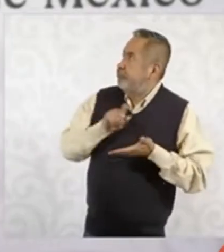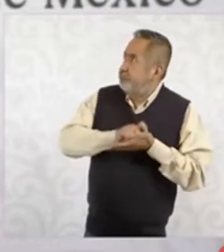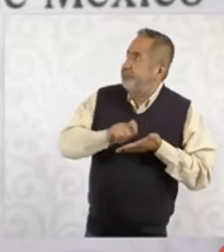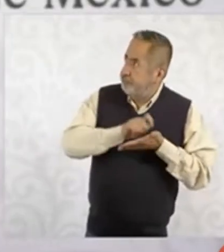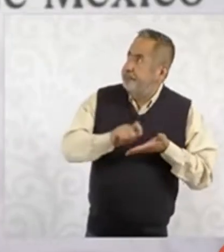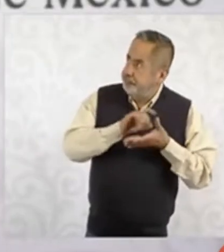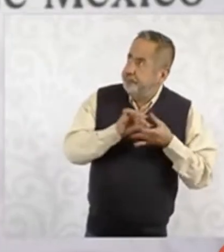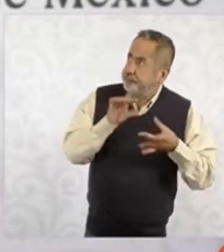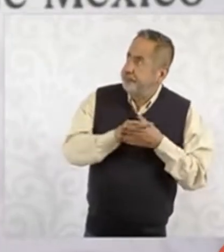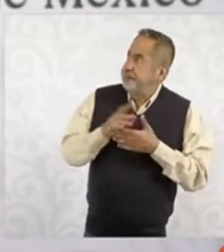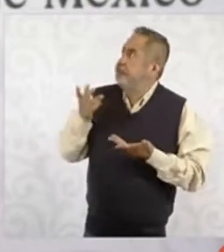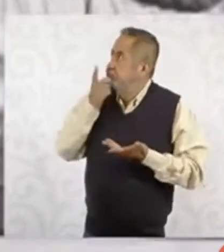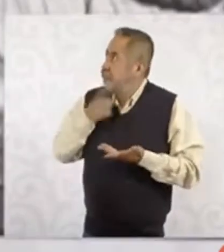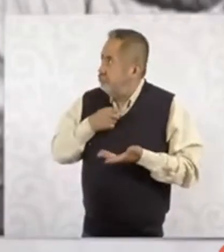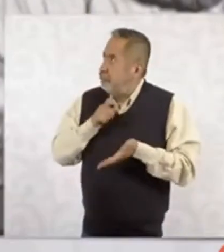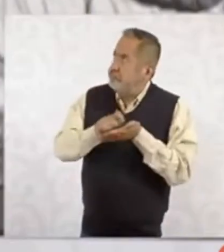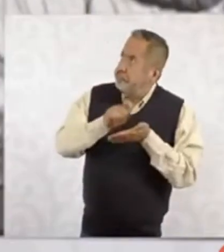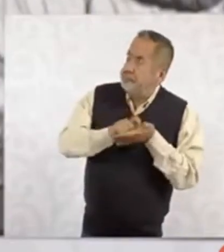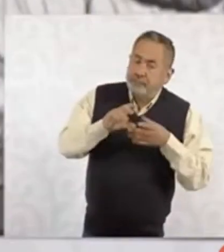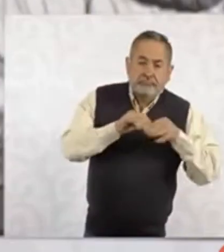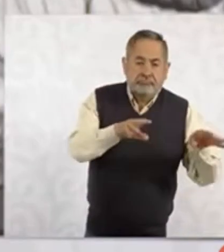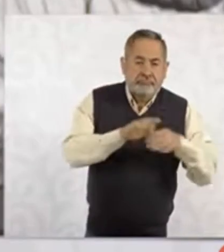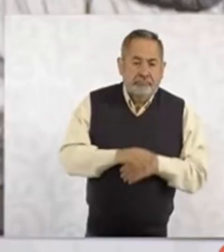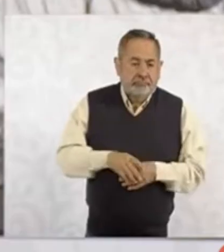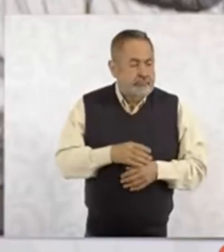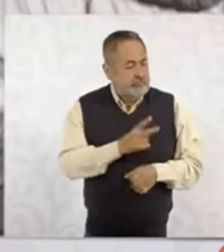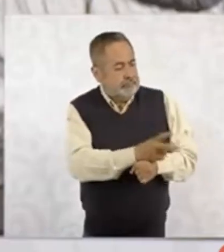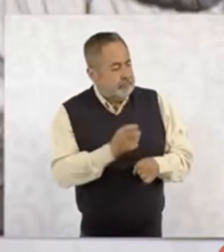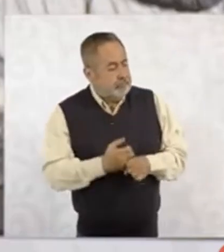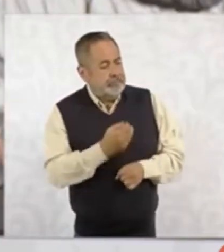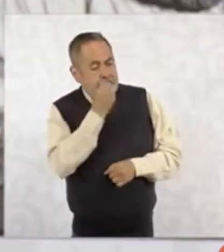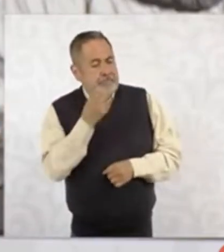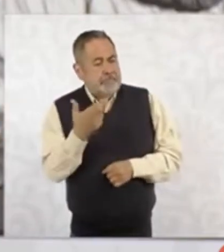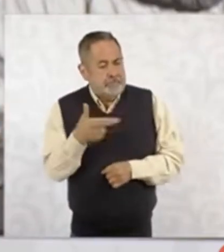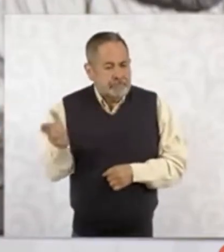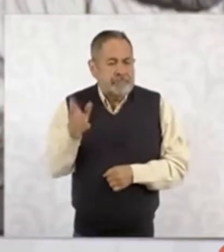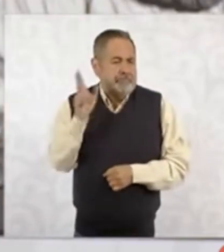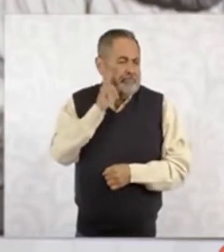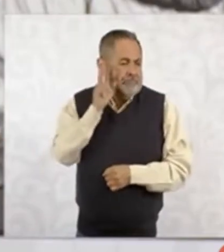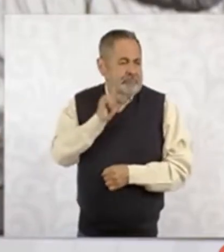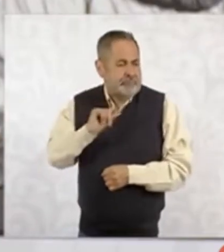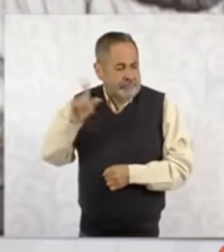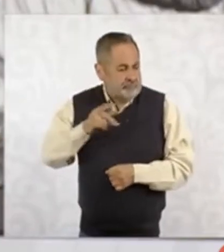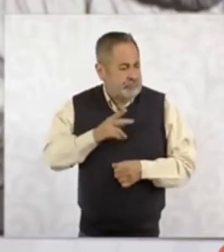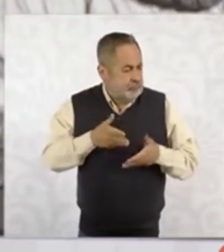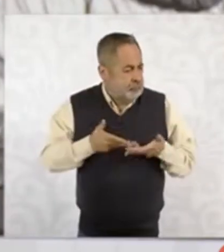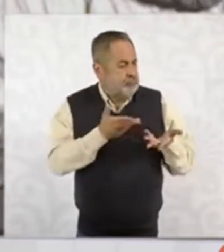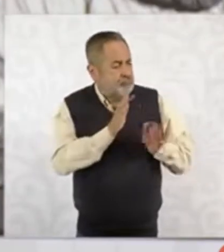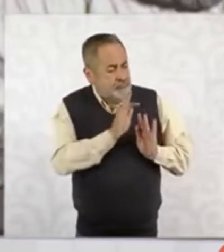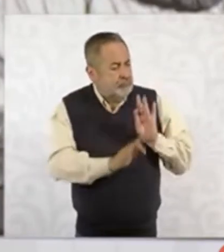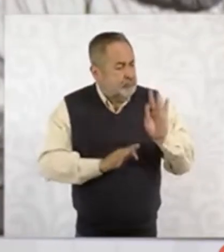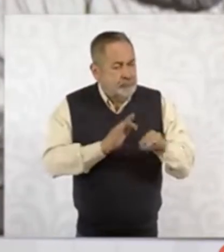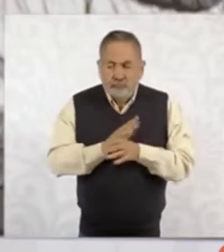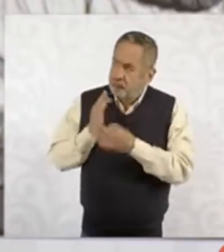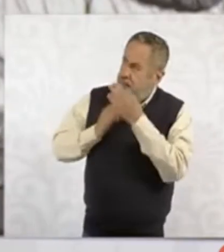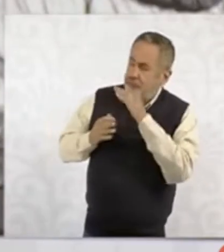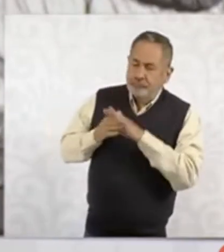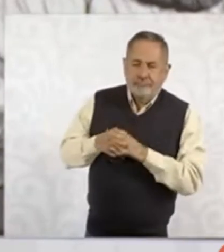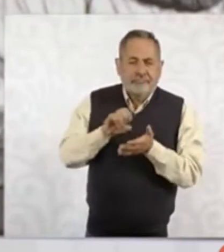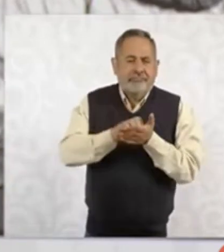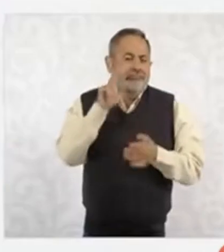por acá. Te invito a comer al mejor restaurante, vino de alta calidad, estos que